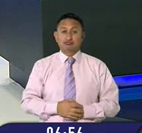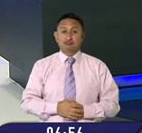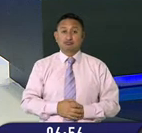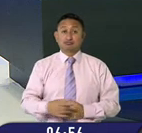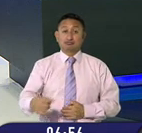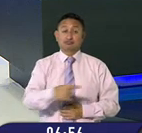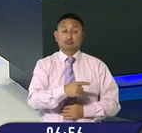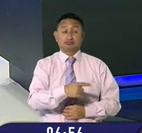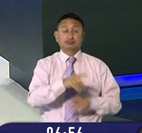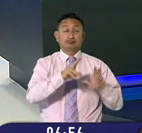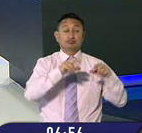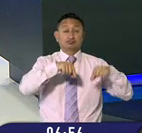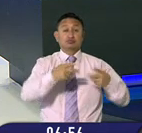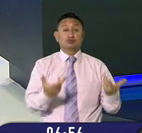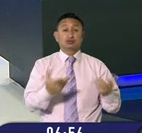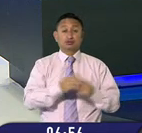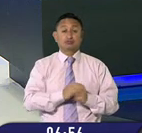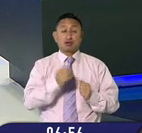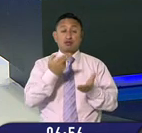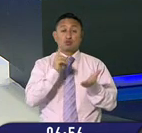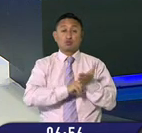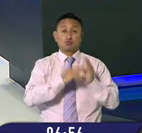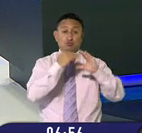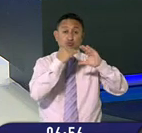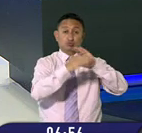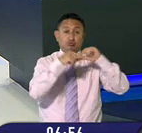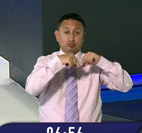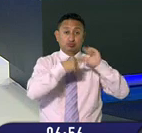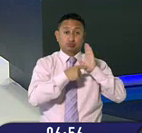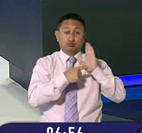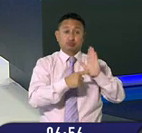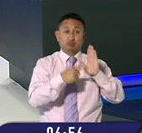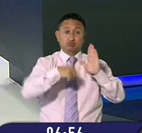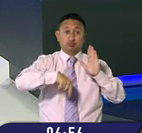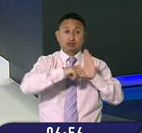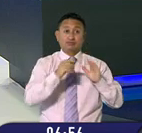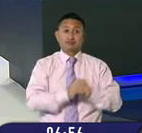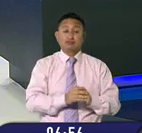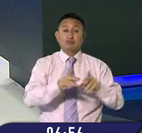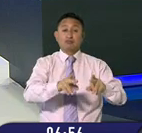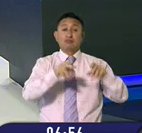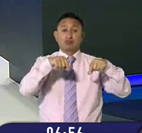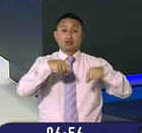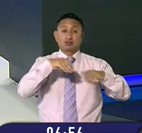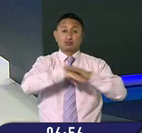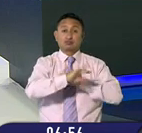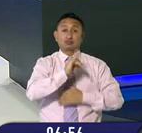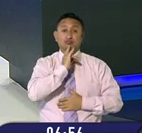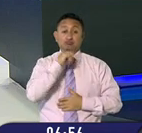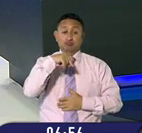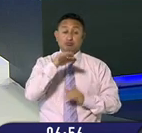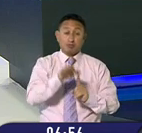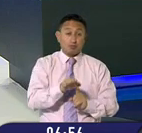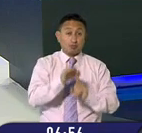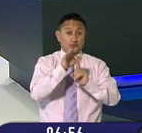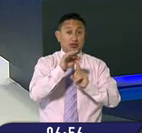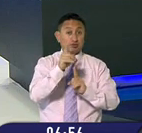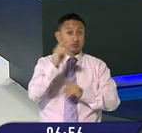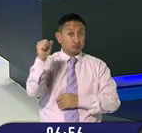de un comunicado en que recalcó que la entrega de permisos de ingreso a ese país es un privilegio, más no un derecho.